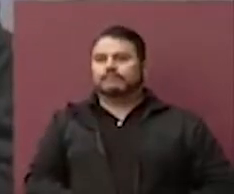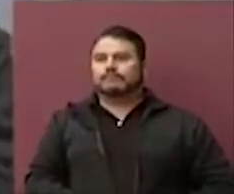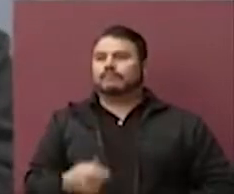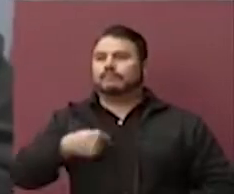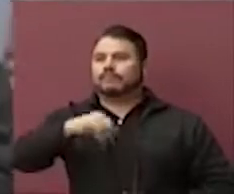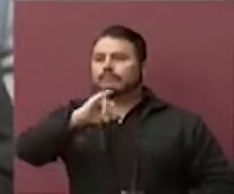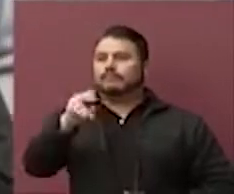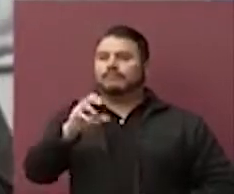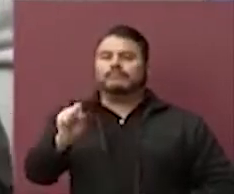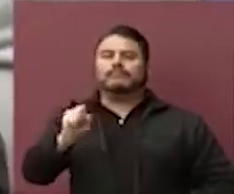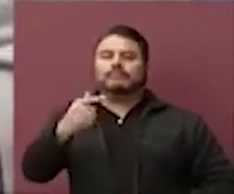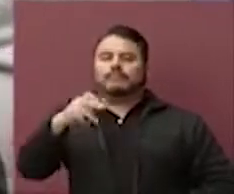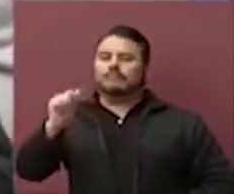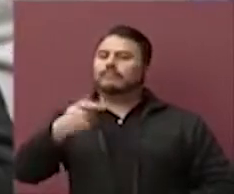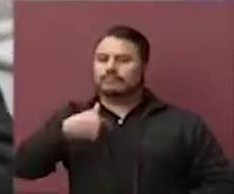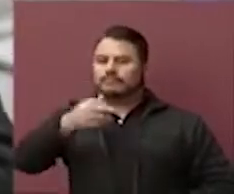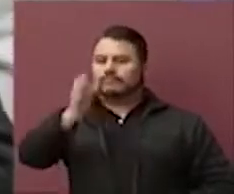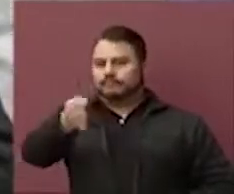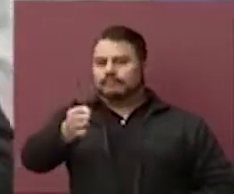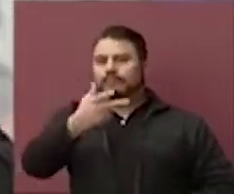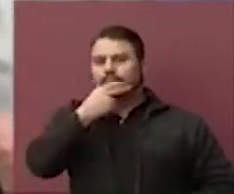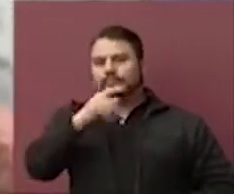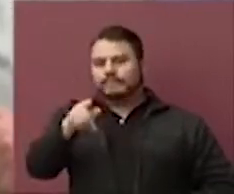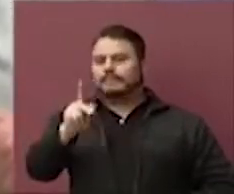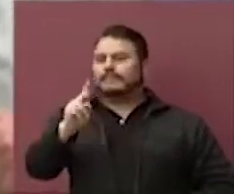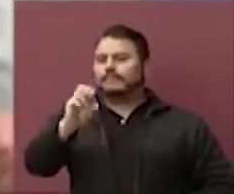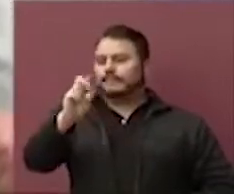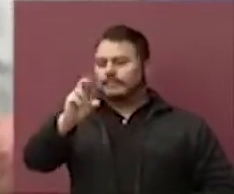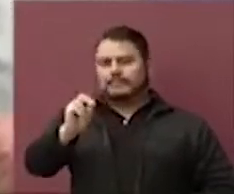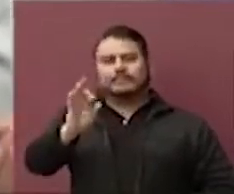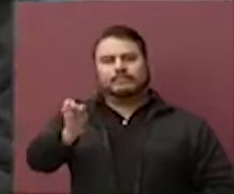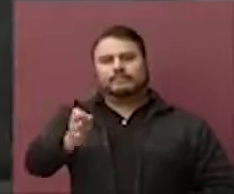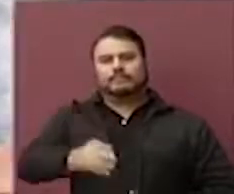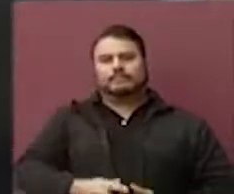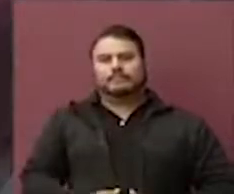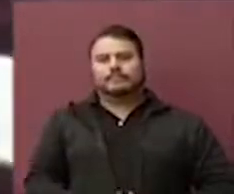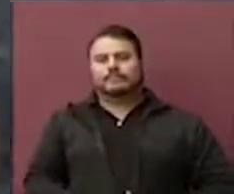Josué Gutiérrez, a favor de Pedro Cruz Camarena.